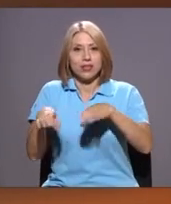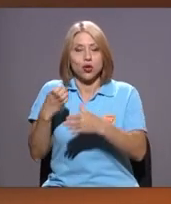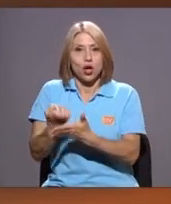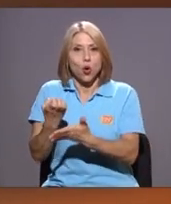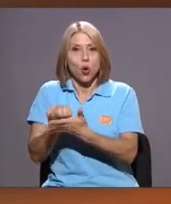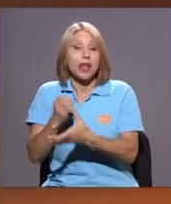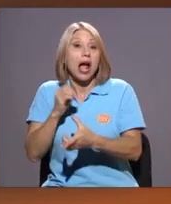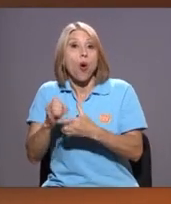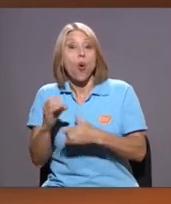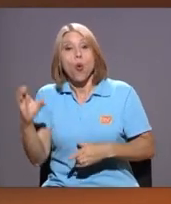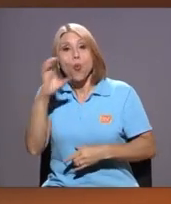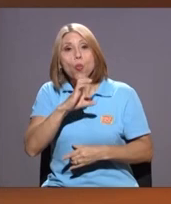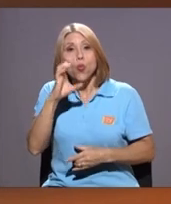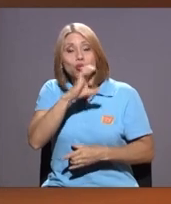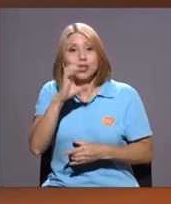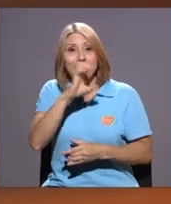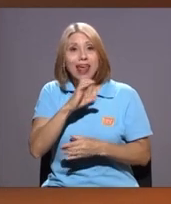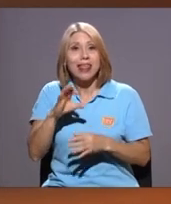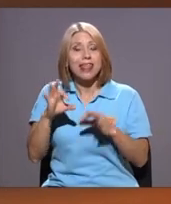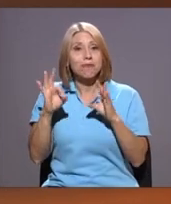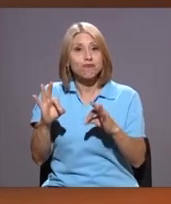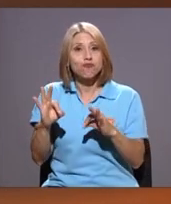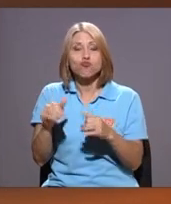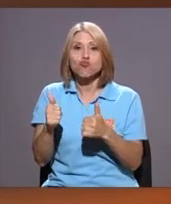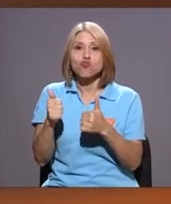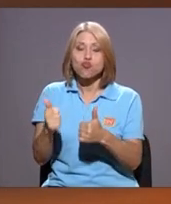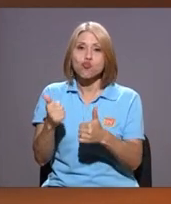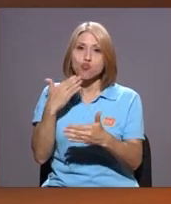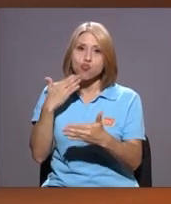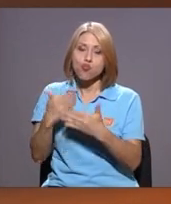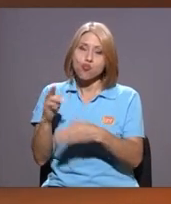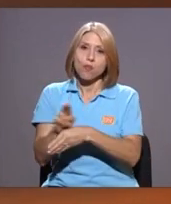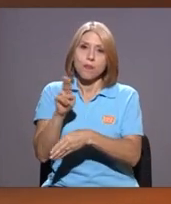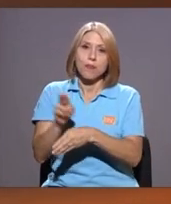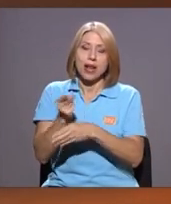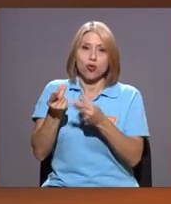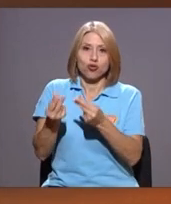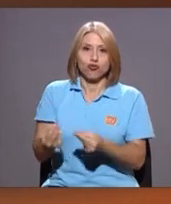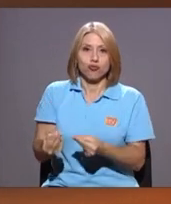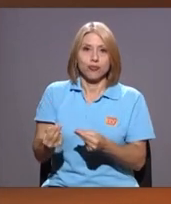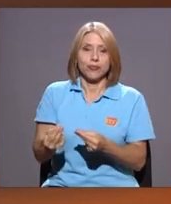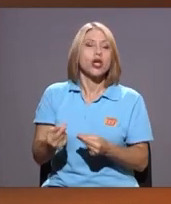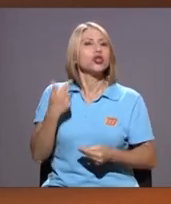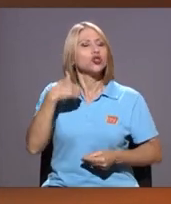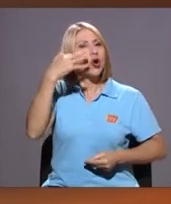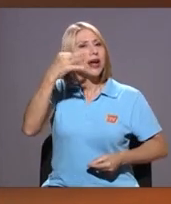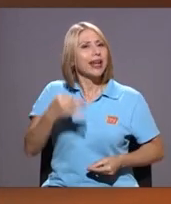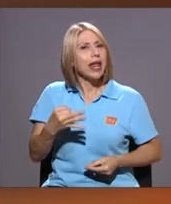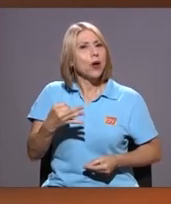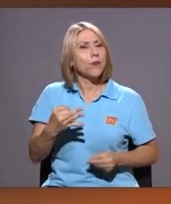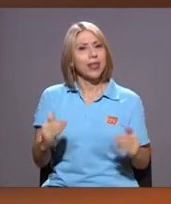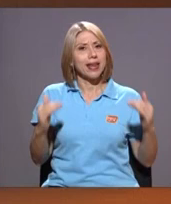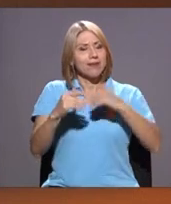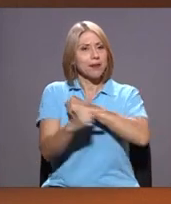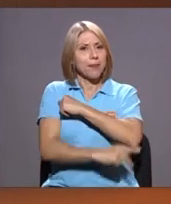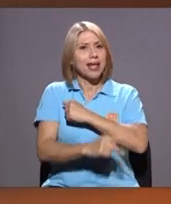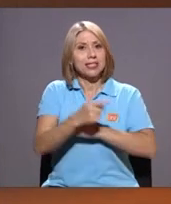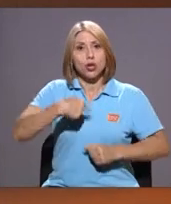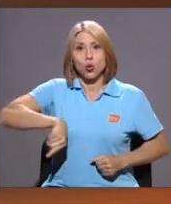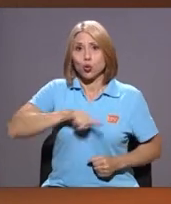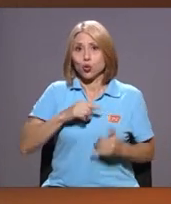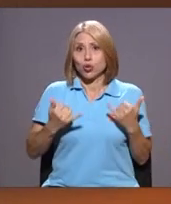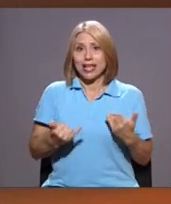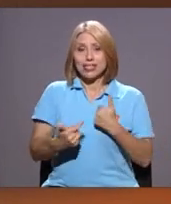la búsqueda del pleno empleo de los recursos productivos yo creo que en el país nosotros tenemos quizás récord en este